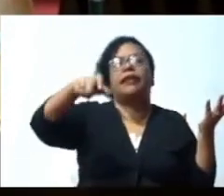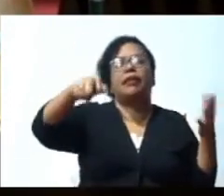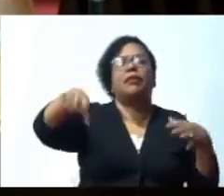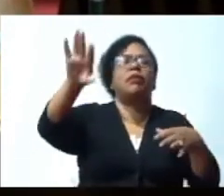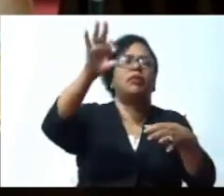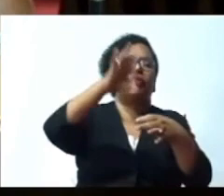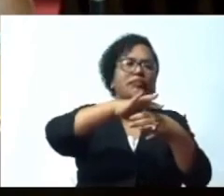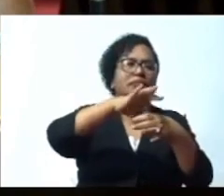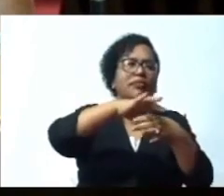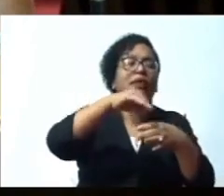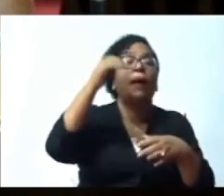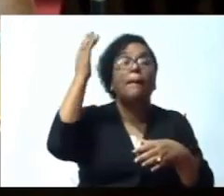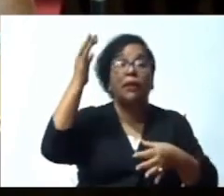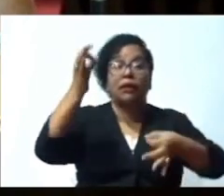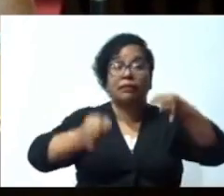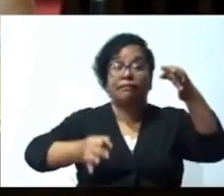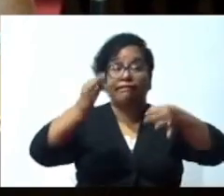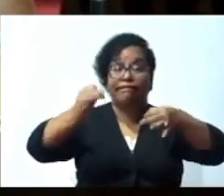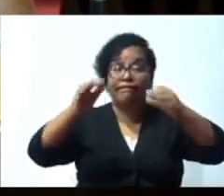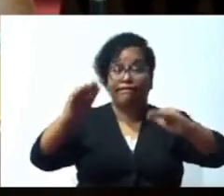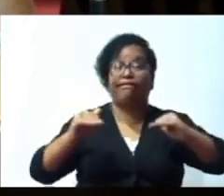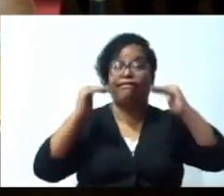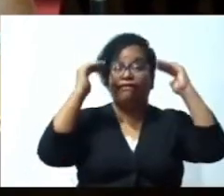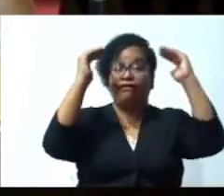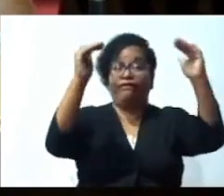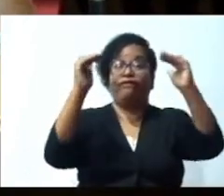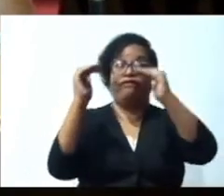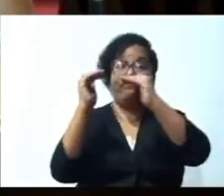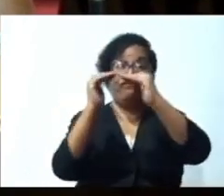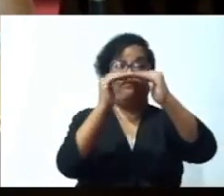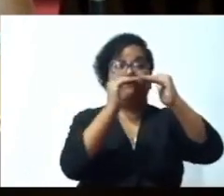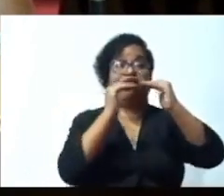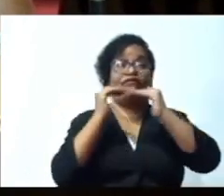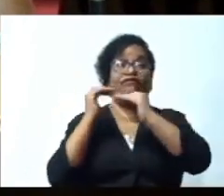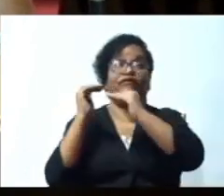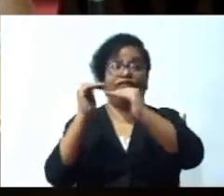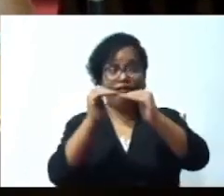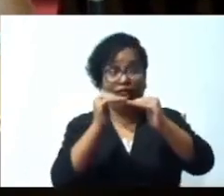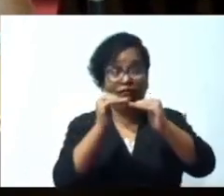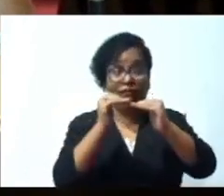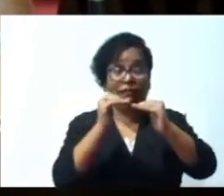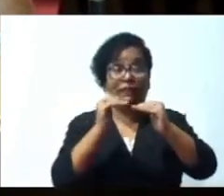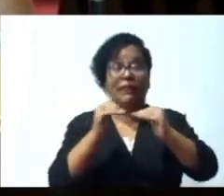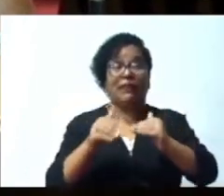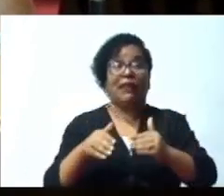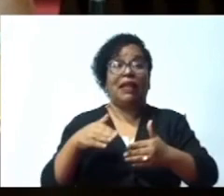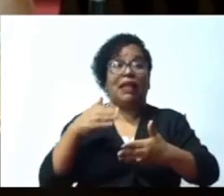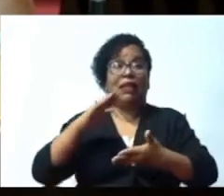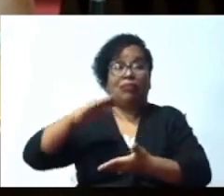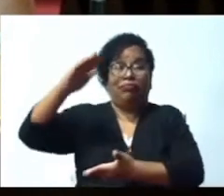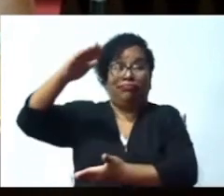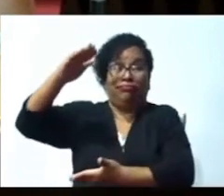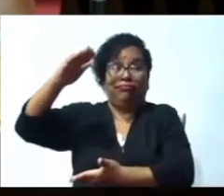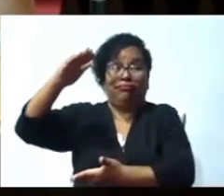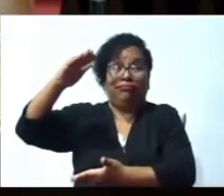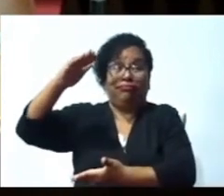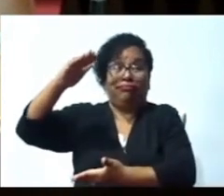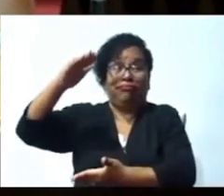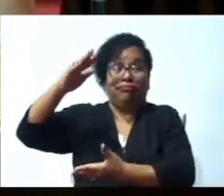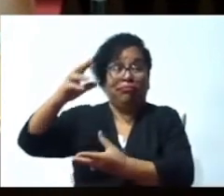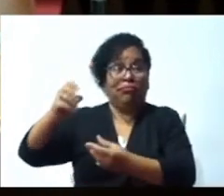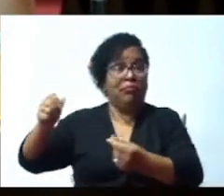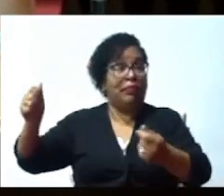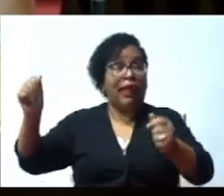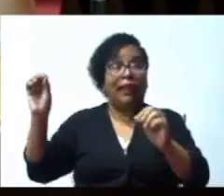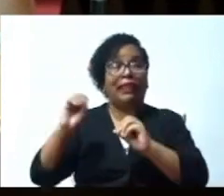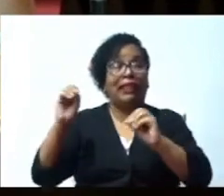justicia ahora mismo hay un gran número de procesos detenidos precisamente por por la